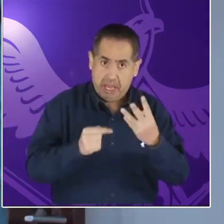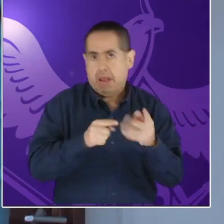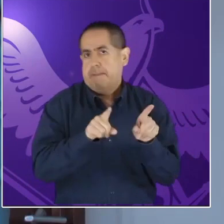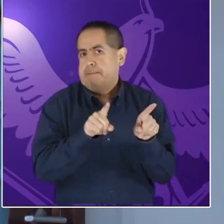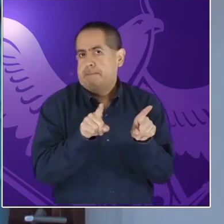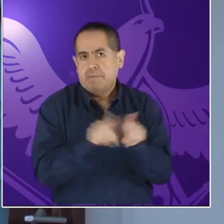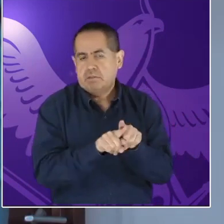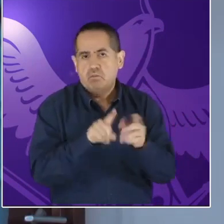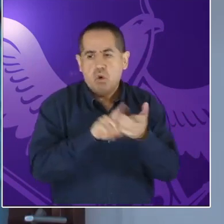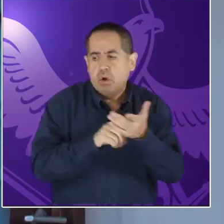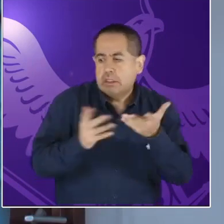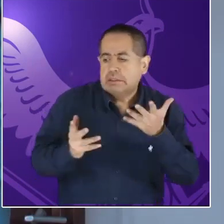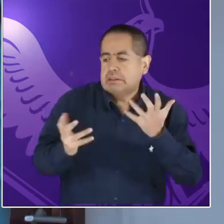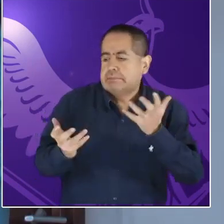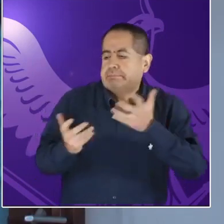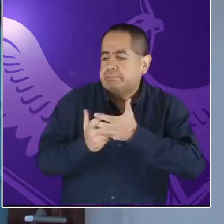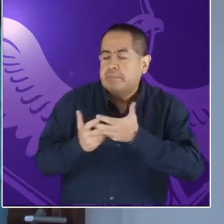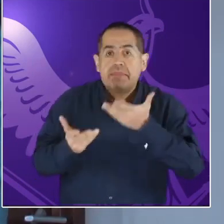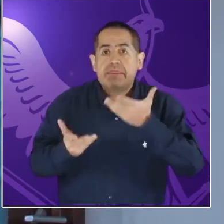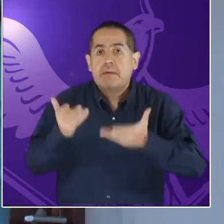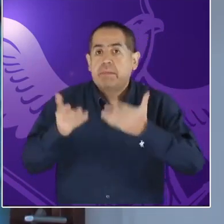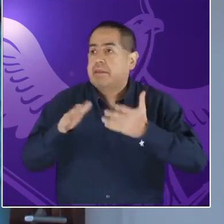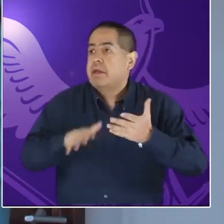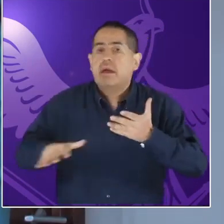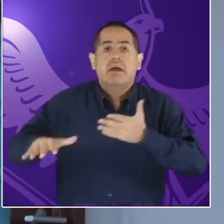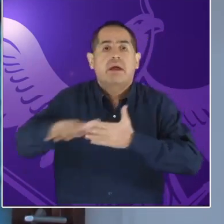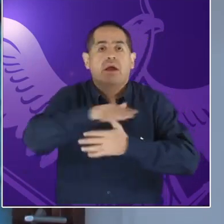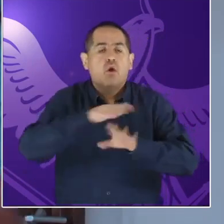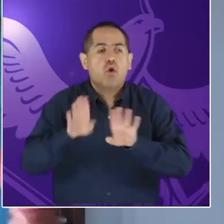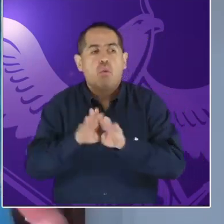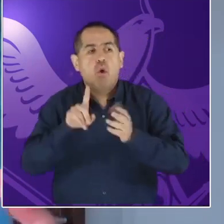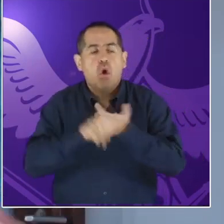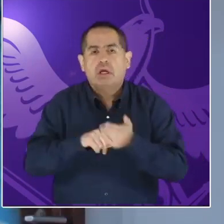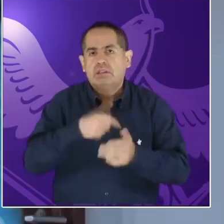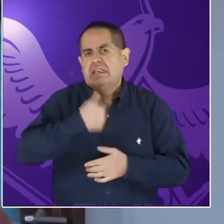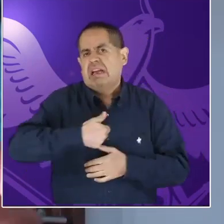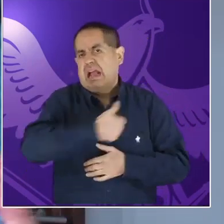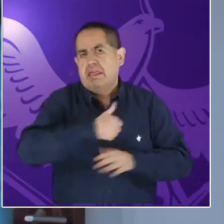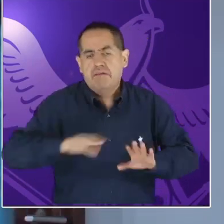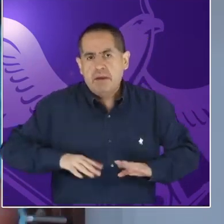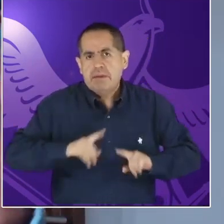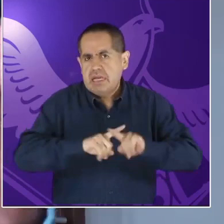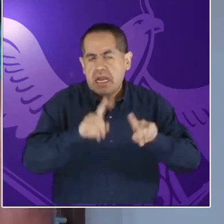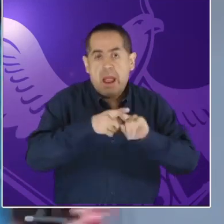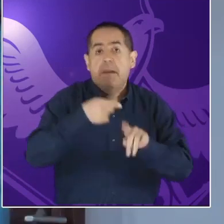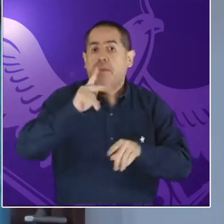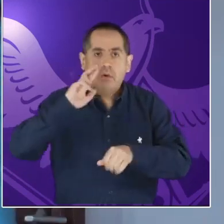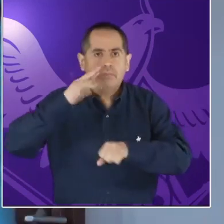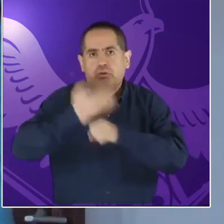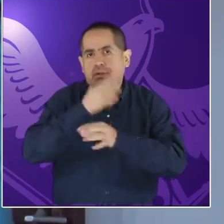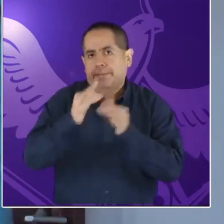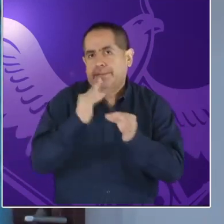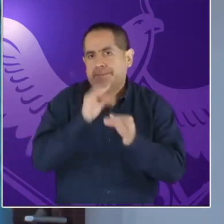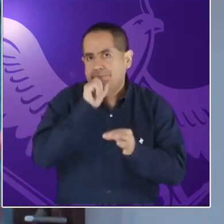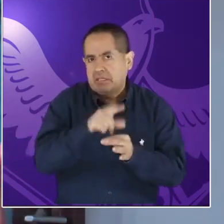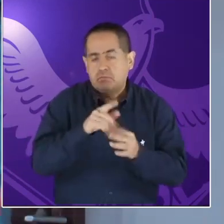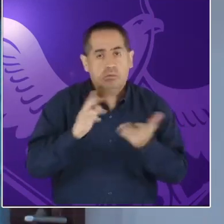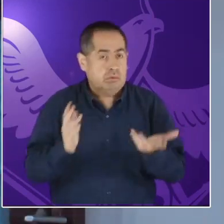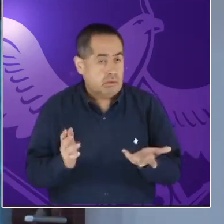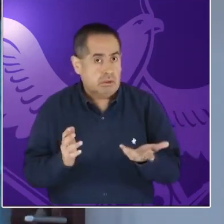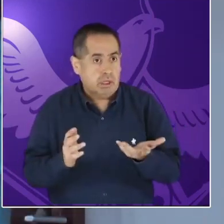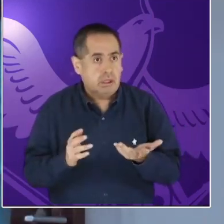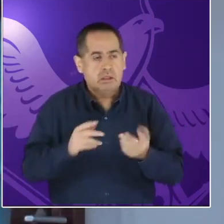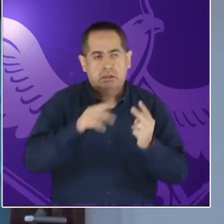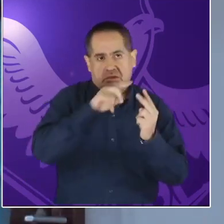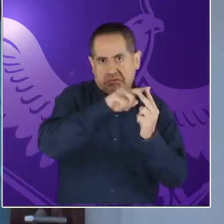responsabilidad comprende se van ajustando a las características, a las peculiaridades de cada familia. Y evidentemente